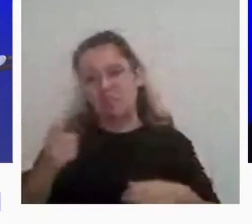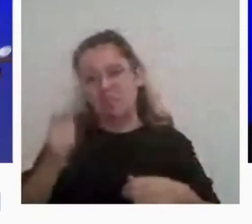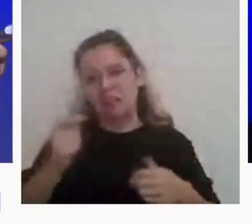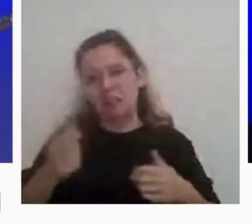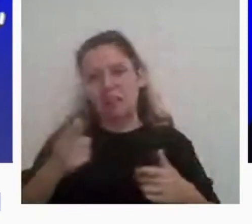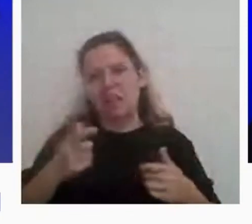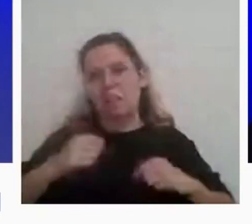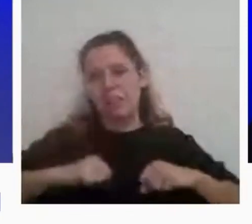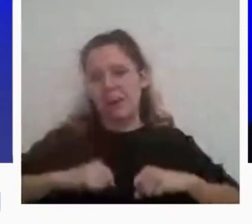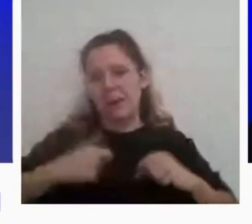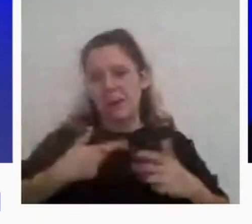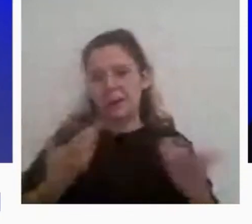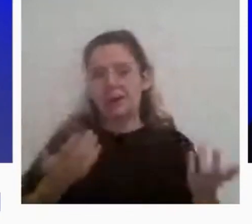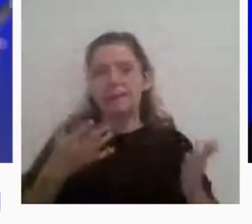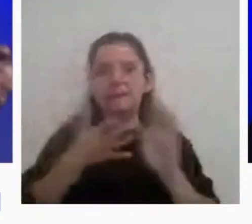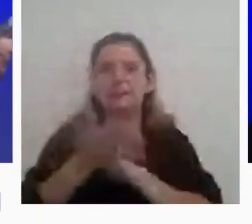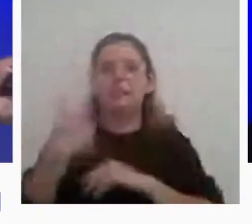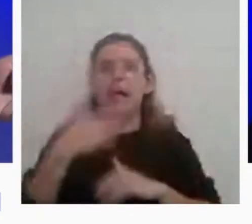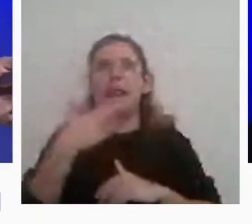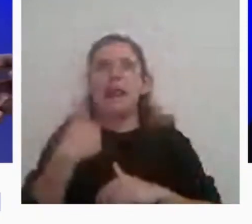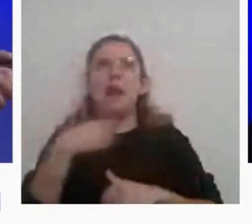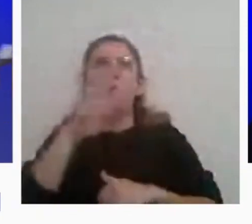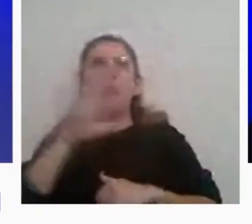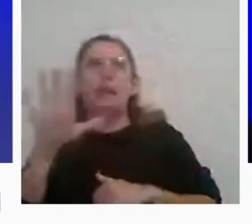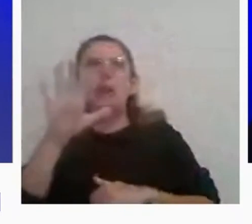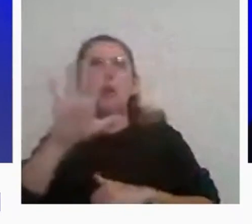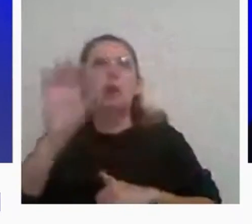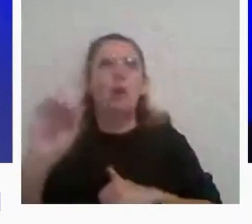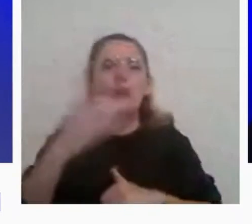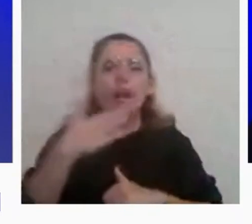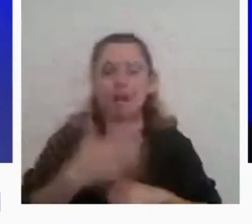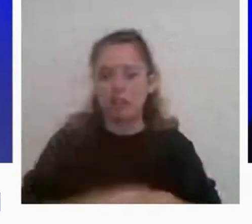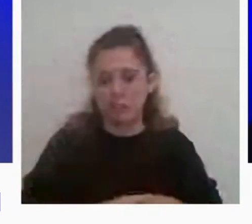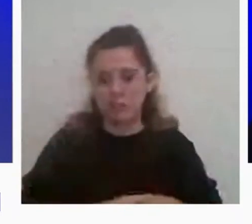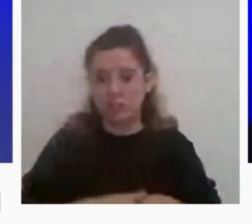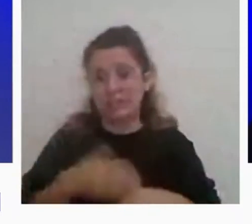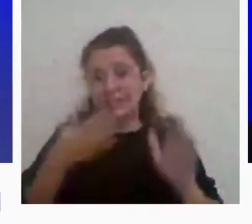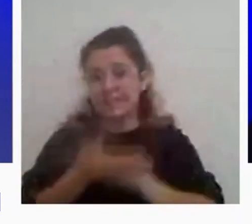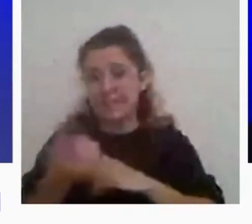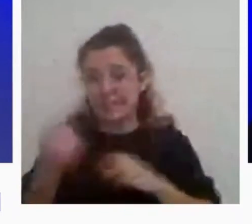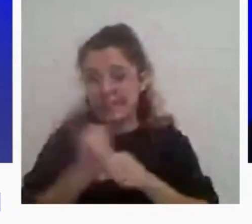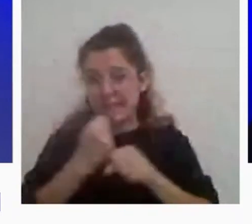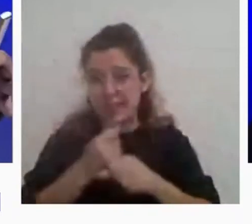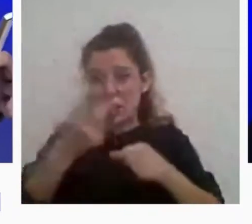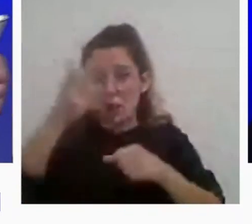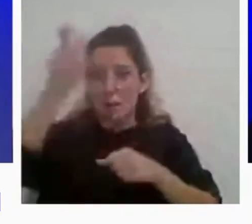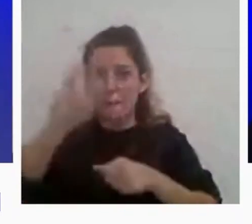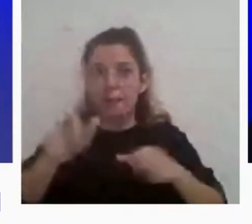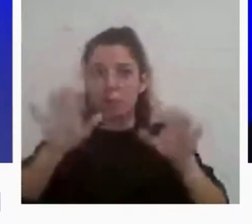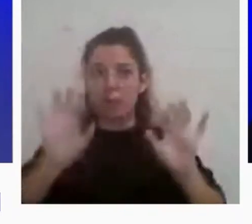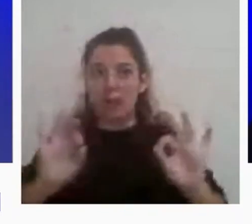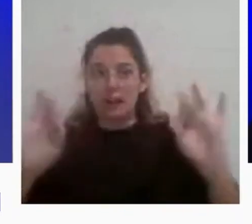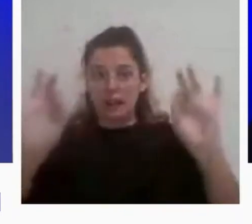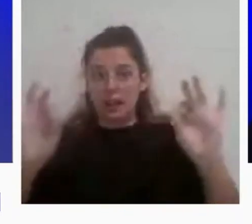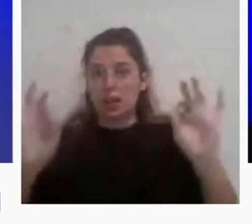tan digital a partir de los 45 o 50 años, que vienen de hacer ese trabajo con email, ese trabajo tan personalizado y necesario con el cliente, que son perfectos,